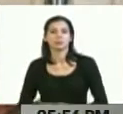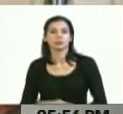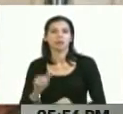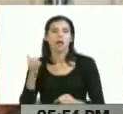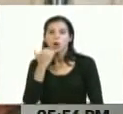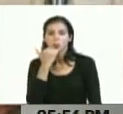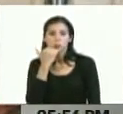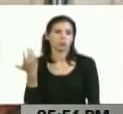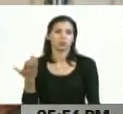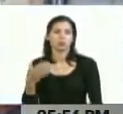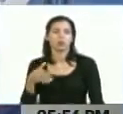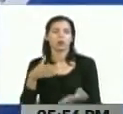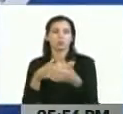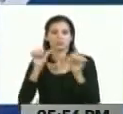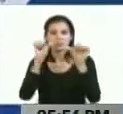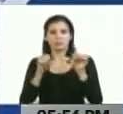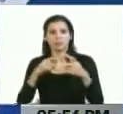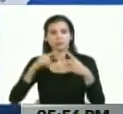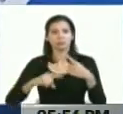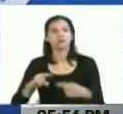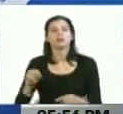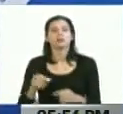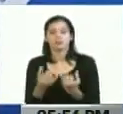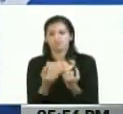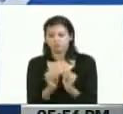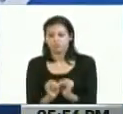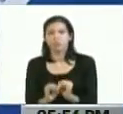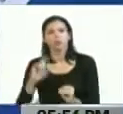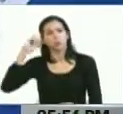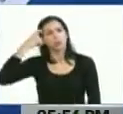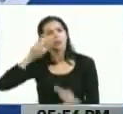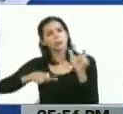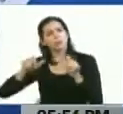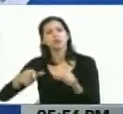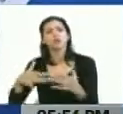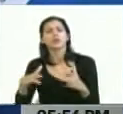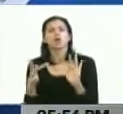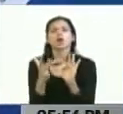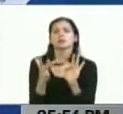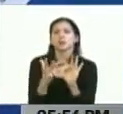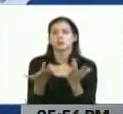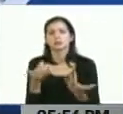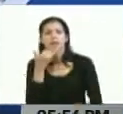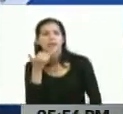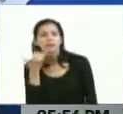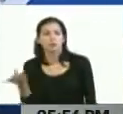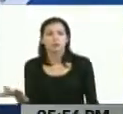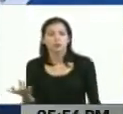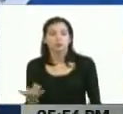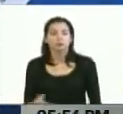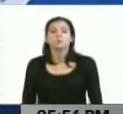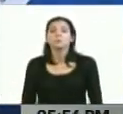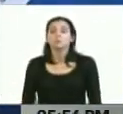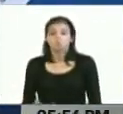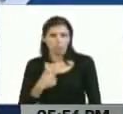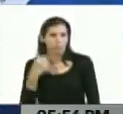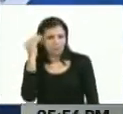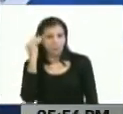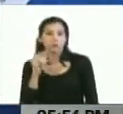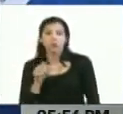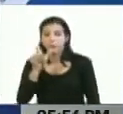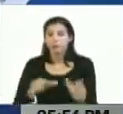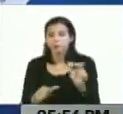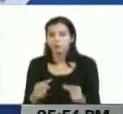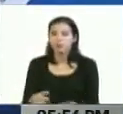Ministro, para cerrar, recuérdele a nuestra gente, cuentas en Twitter, números de teléfono. Se lo digo porque el vecino siempre ve, ¿no?,